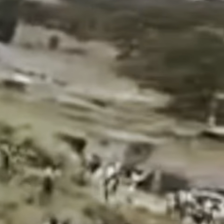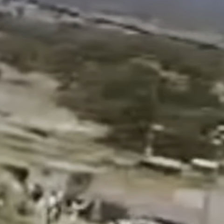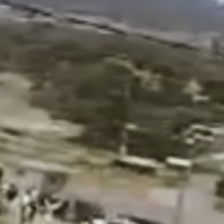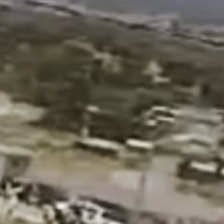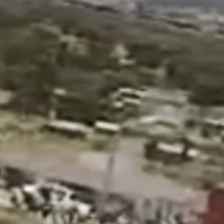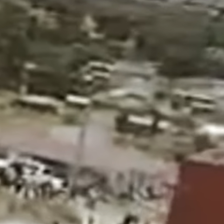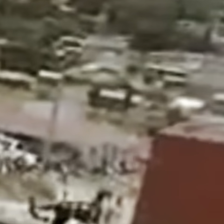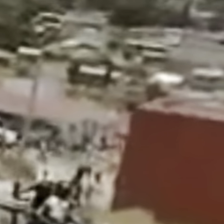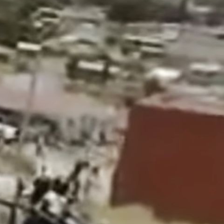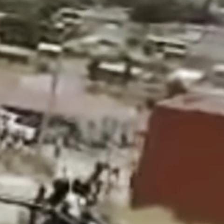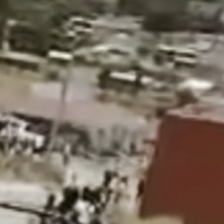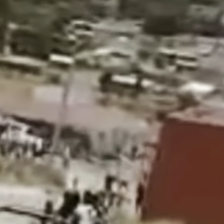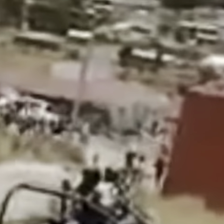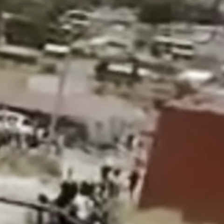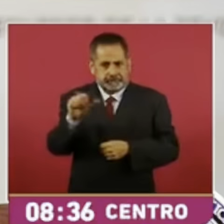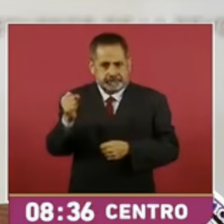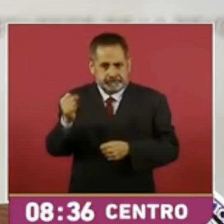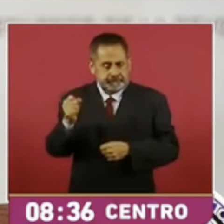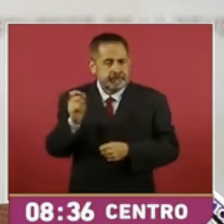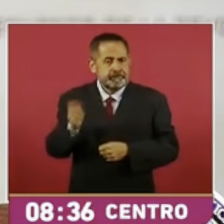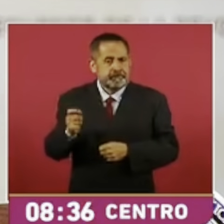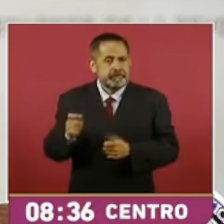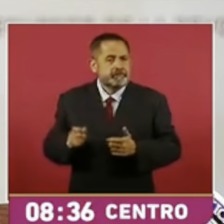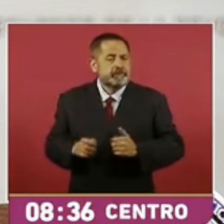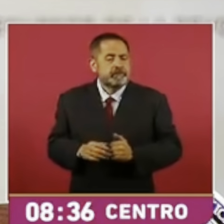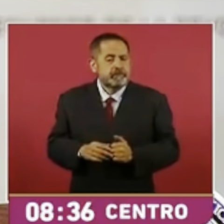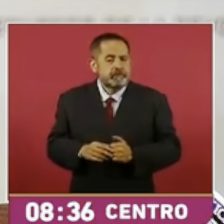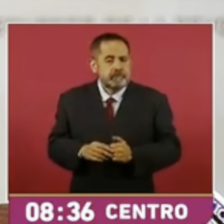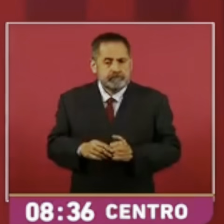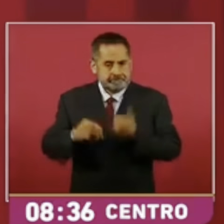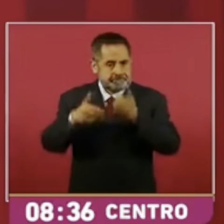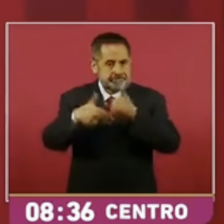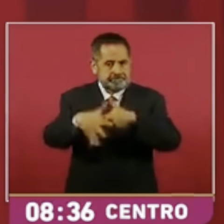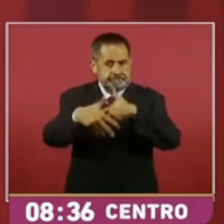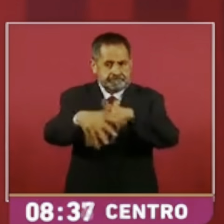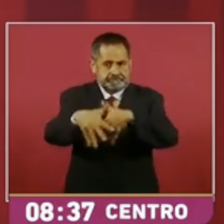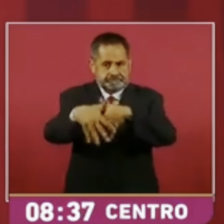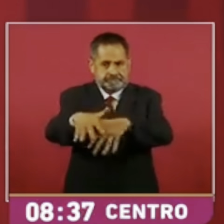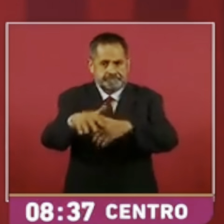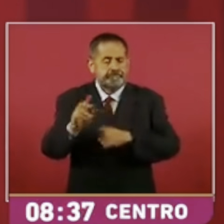opositor que no ayuda en nada. El desfile